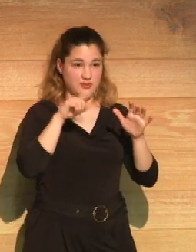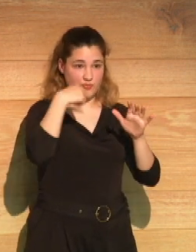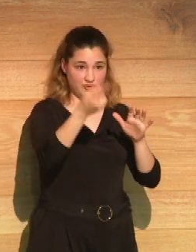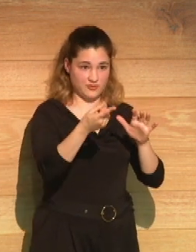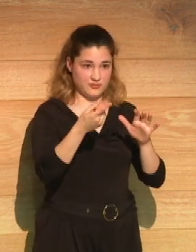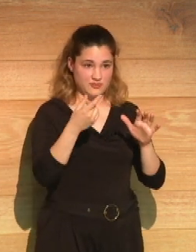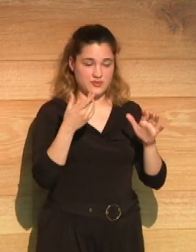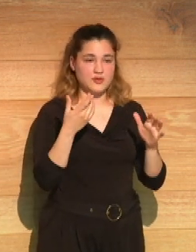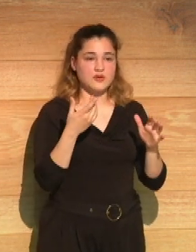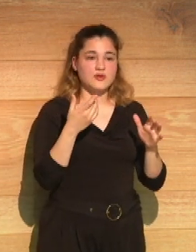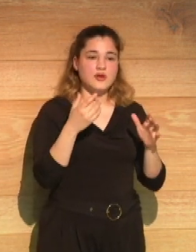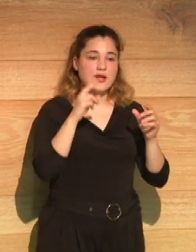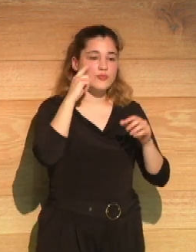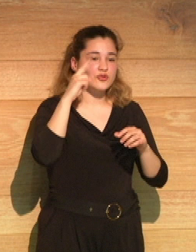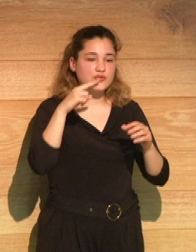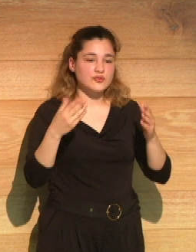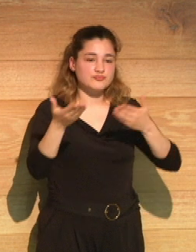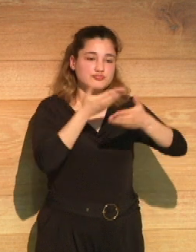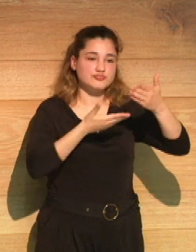expositivos? Sí sobrevivirán.